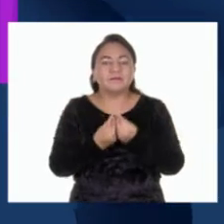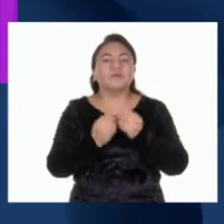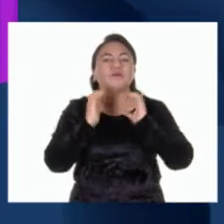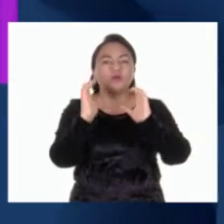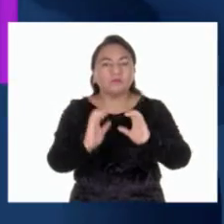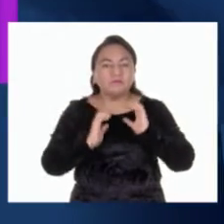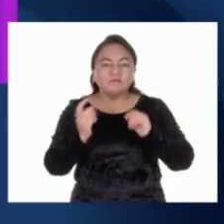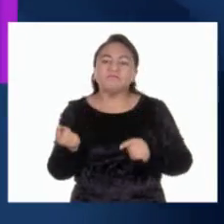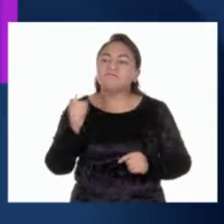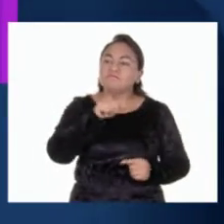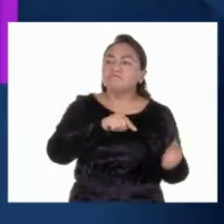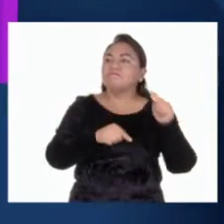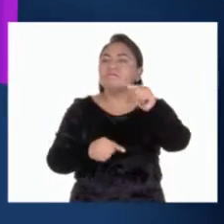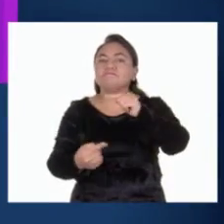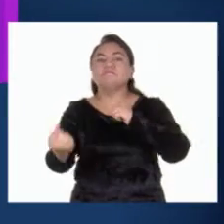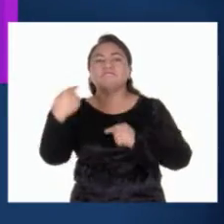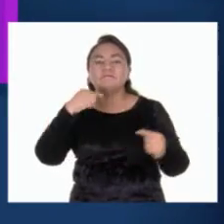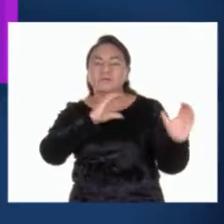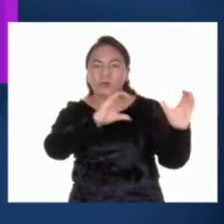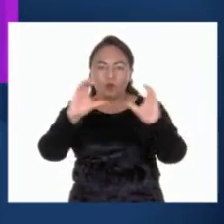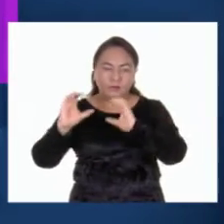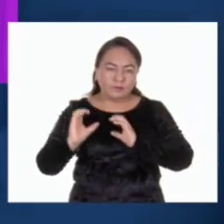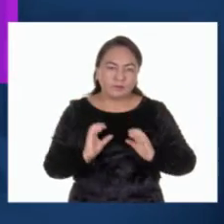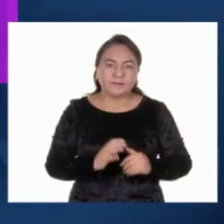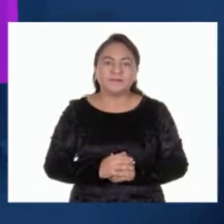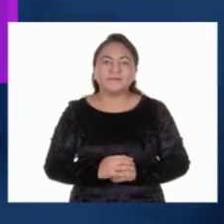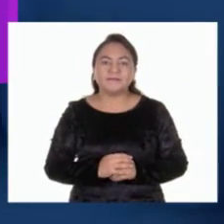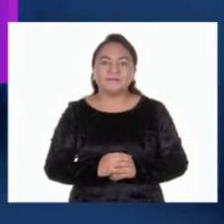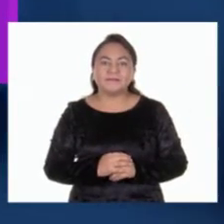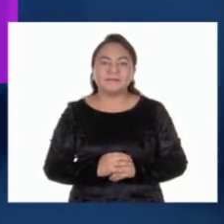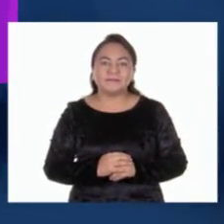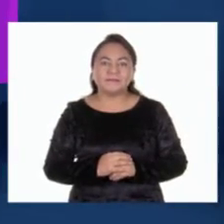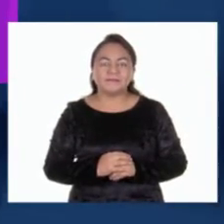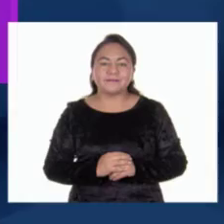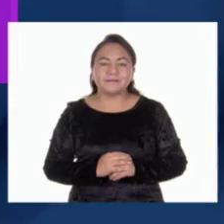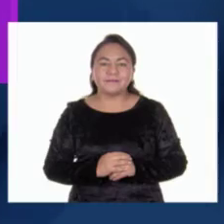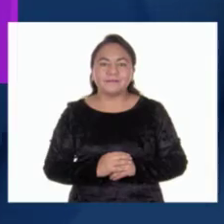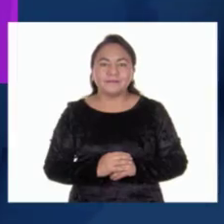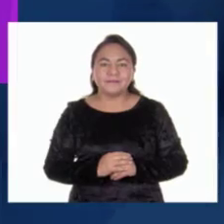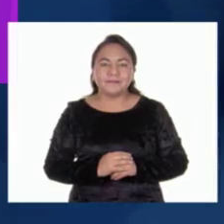virus, cuidándonos los unos a los otros.